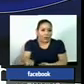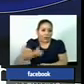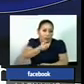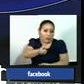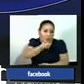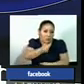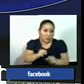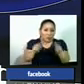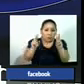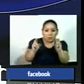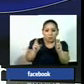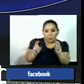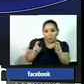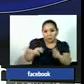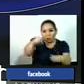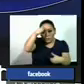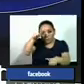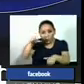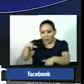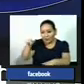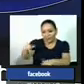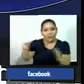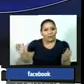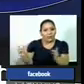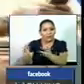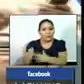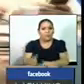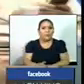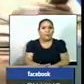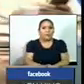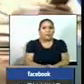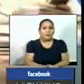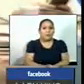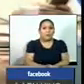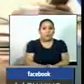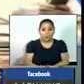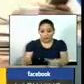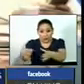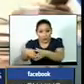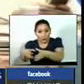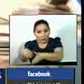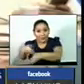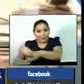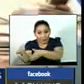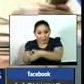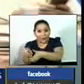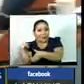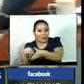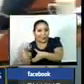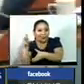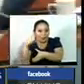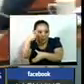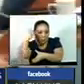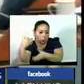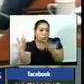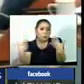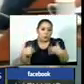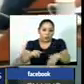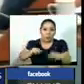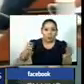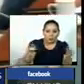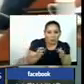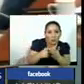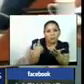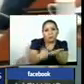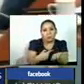algunos de sus acuerdos en el encuentro. Los diputados de la Comisión Política sostuvieron la primera reunión